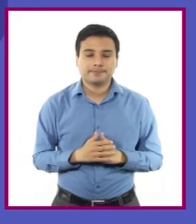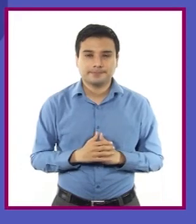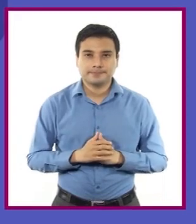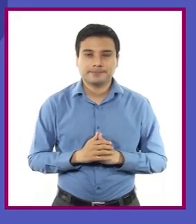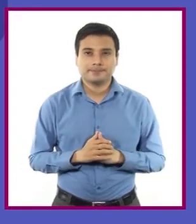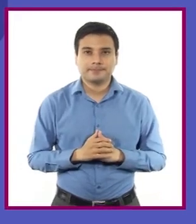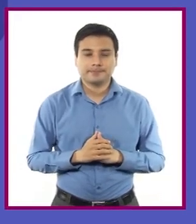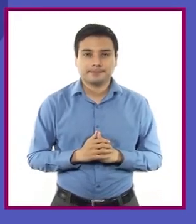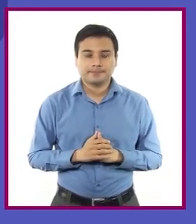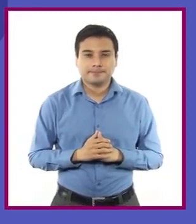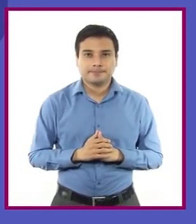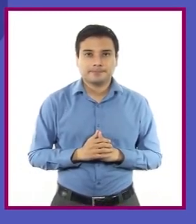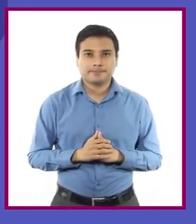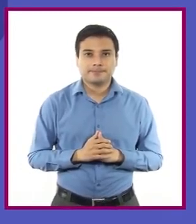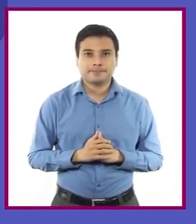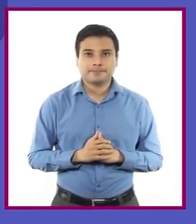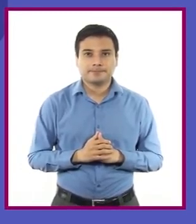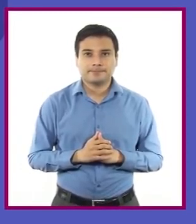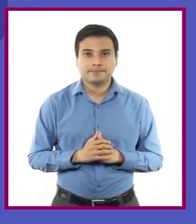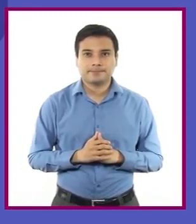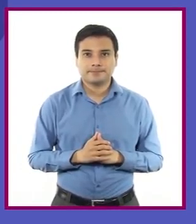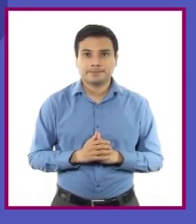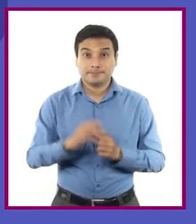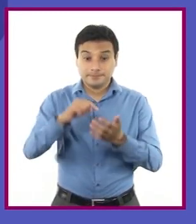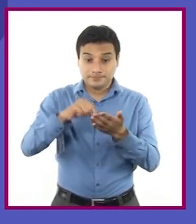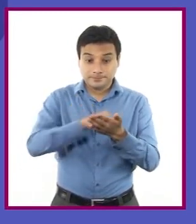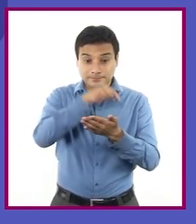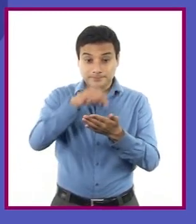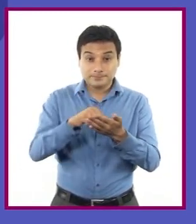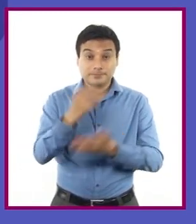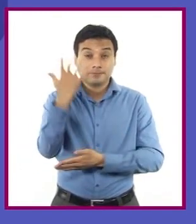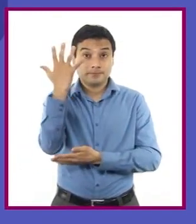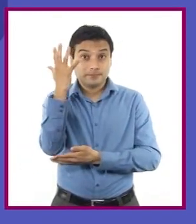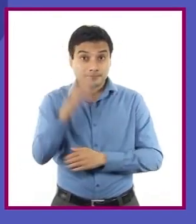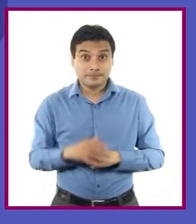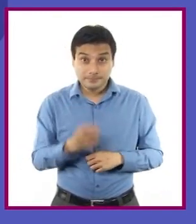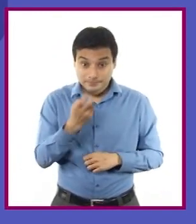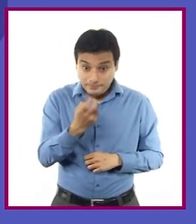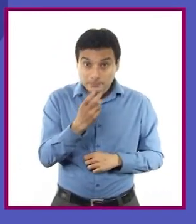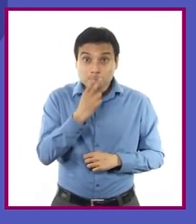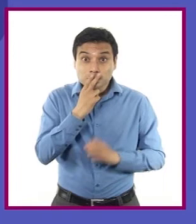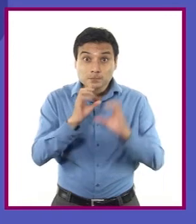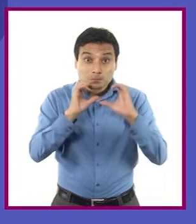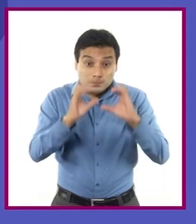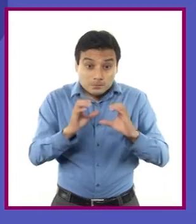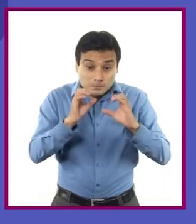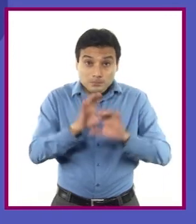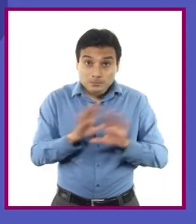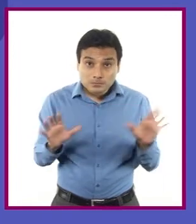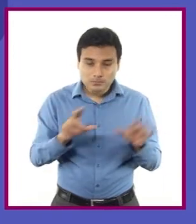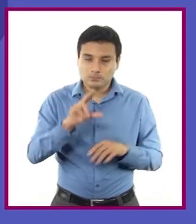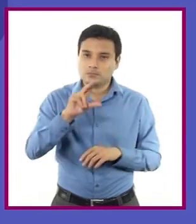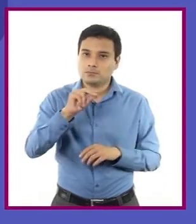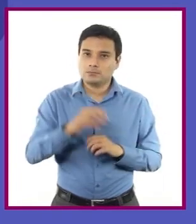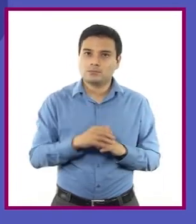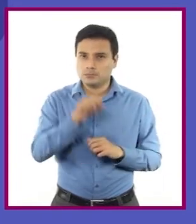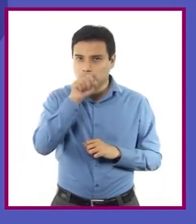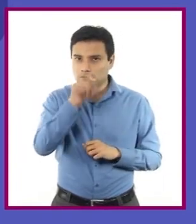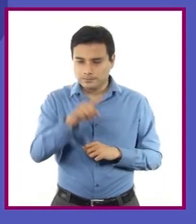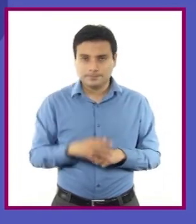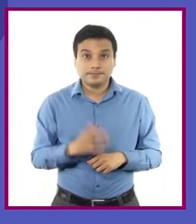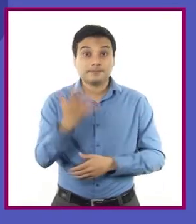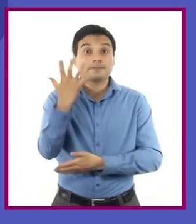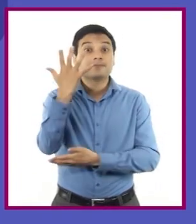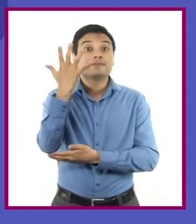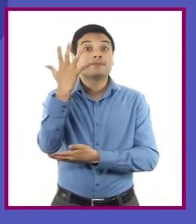Y que no se trata solo de la zona núcleo, ya que la zona de amortiguamiento también tiene una función vital. El territorio de bosque que está